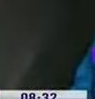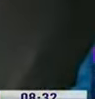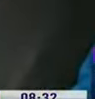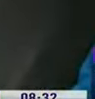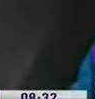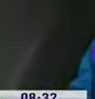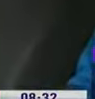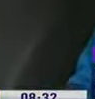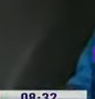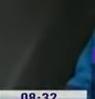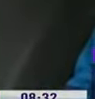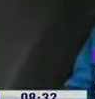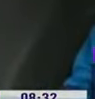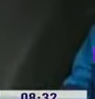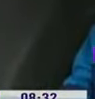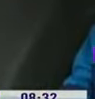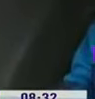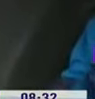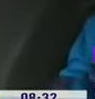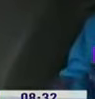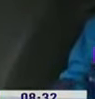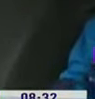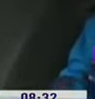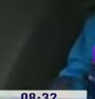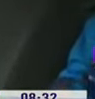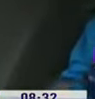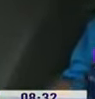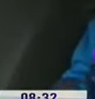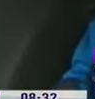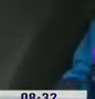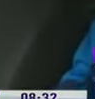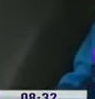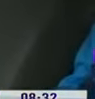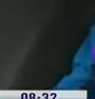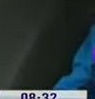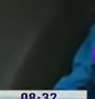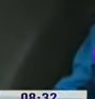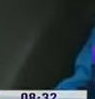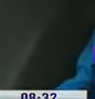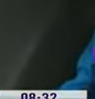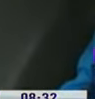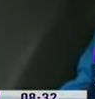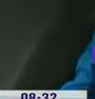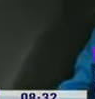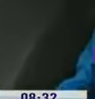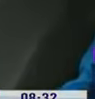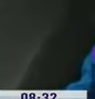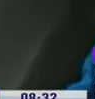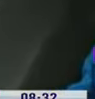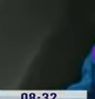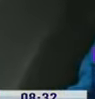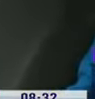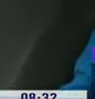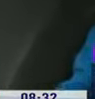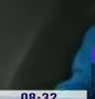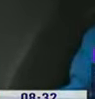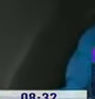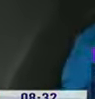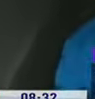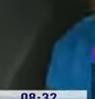todavía. Soldado de escape. Más o menos. Pillado el cabezote. ¿Ah? No todavía. Soldado de la corona. ¿Qué dijiste? A ver,